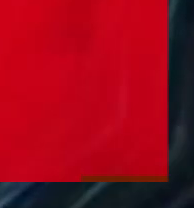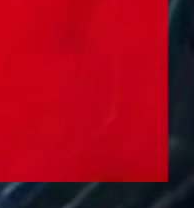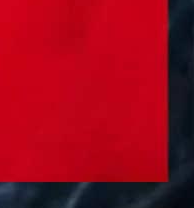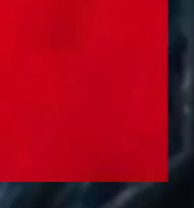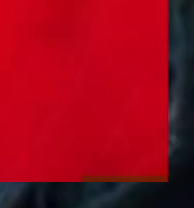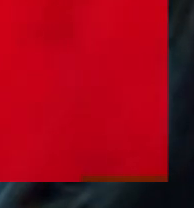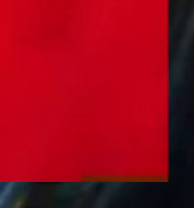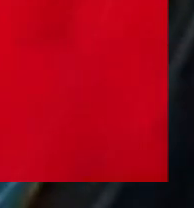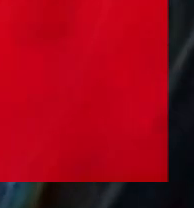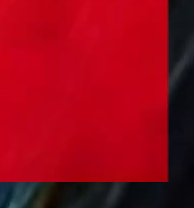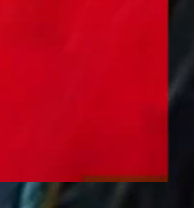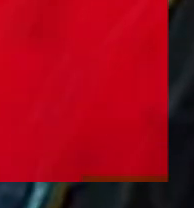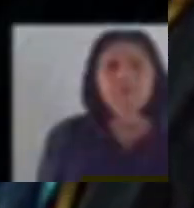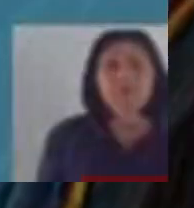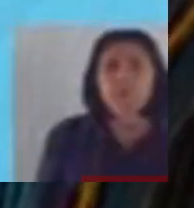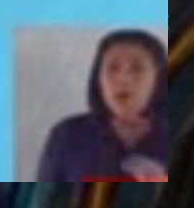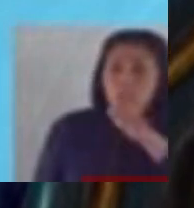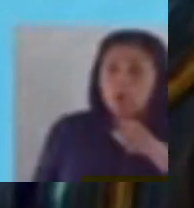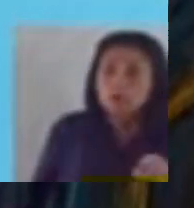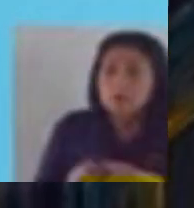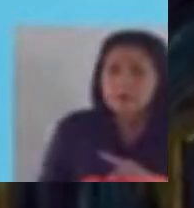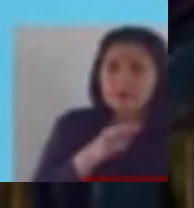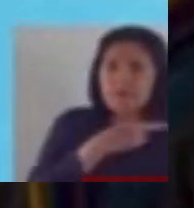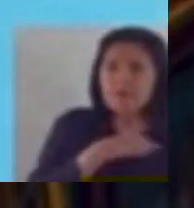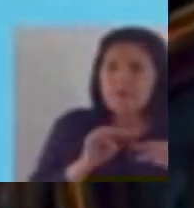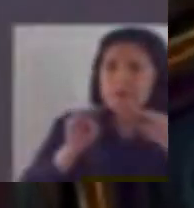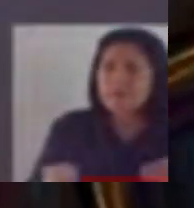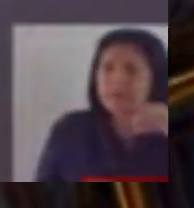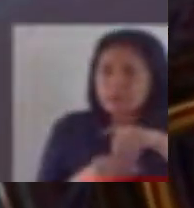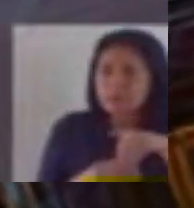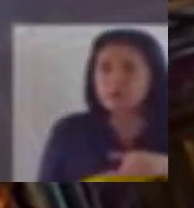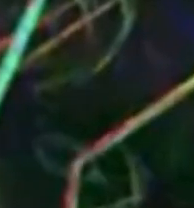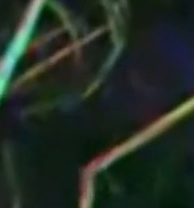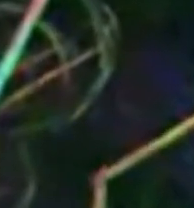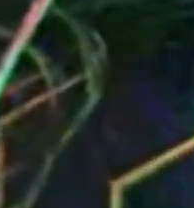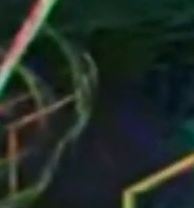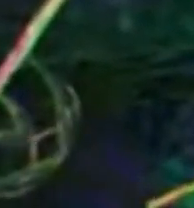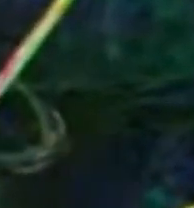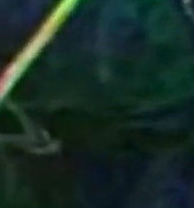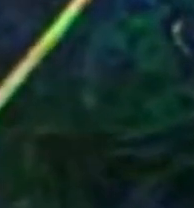¿Tú también eres miembro de mesa? Entonces.